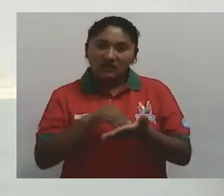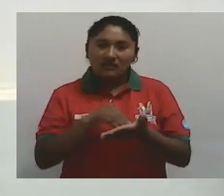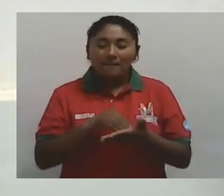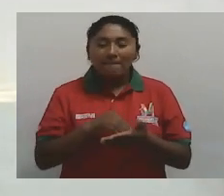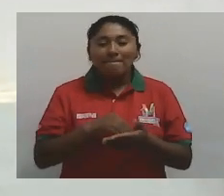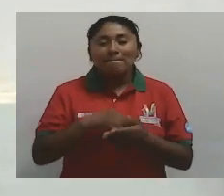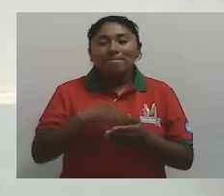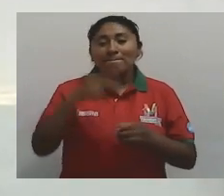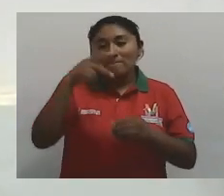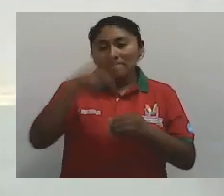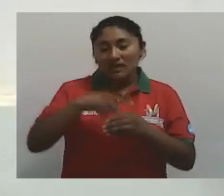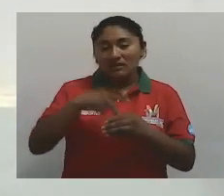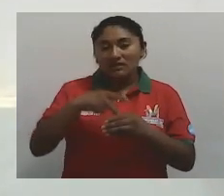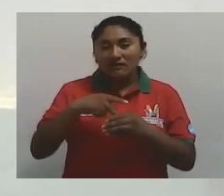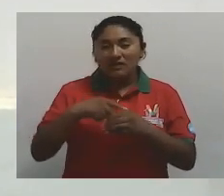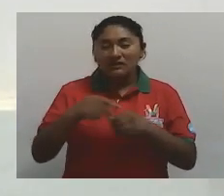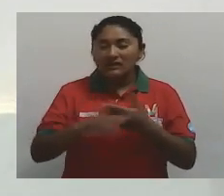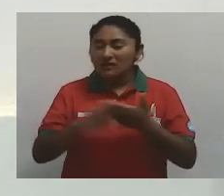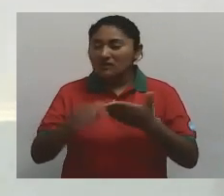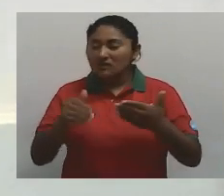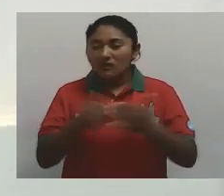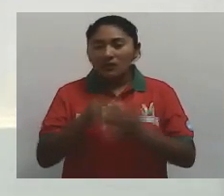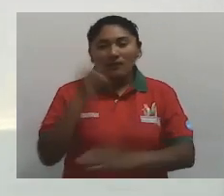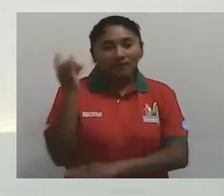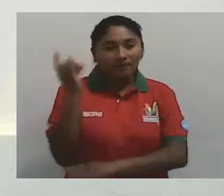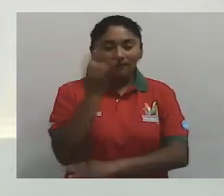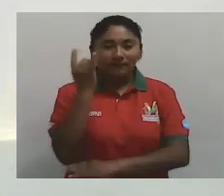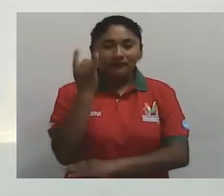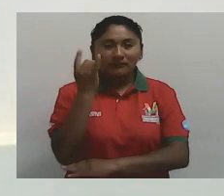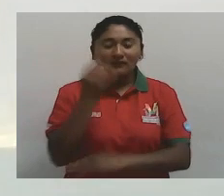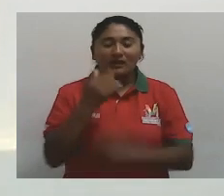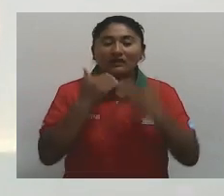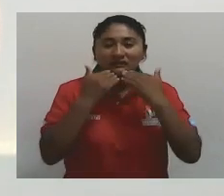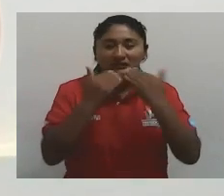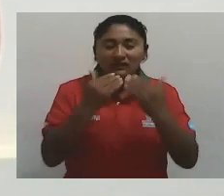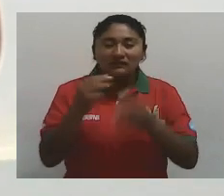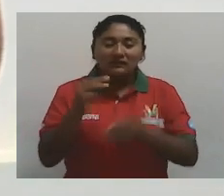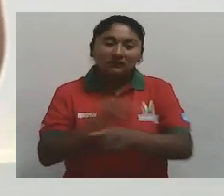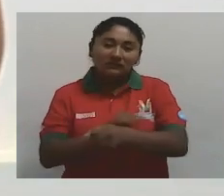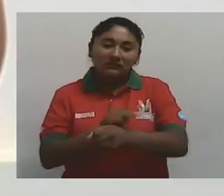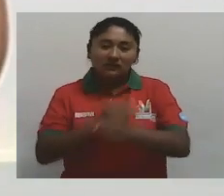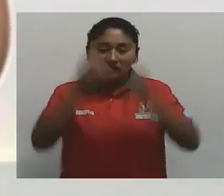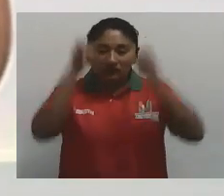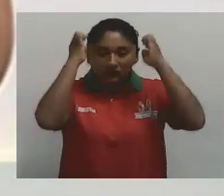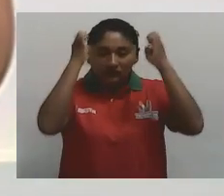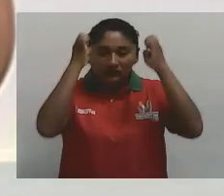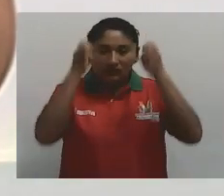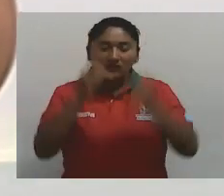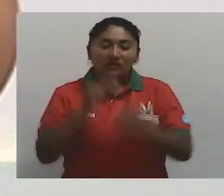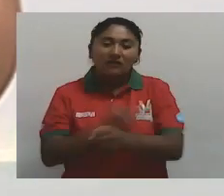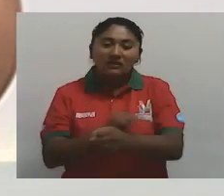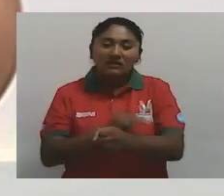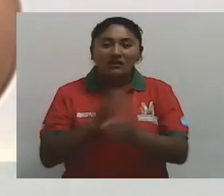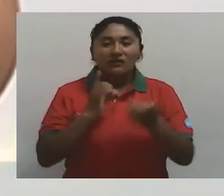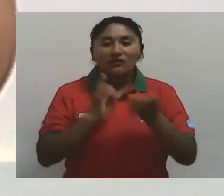nacional. Agradecer al Ministerio de Educación, Ministerio de Deporte, que a través del Viceministerio